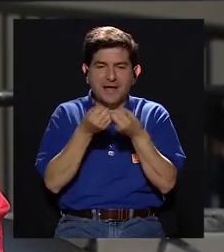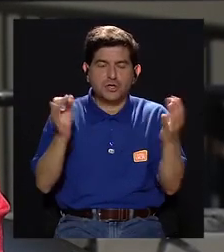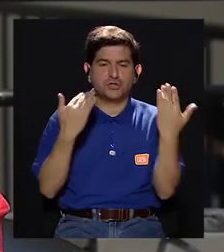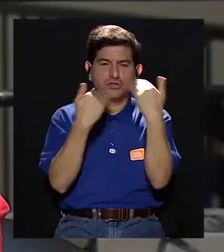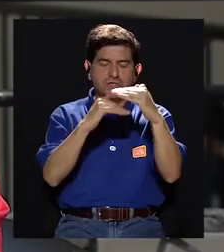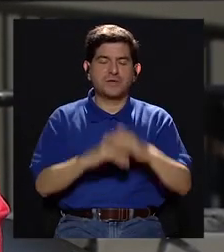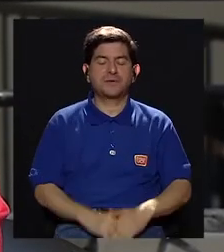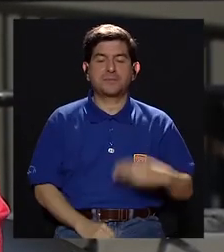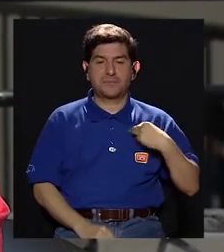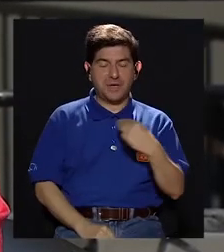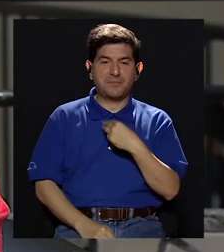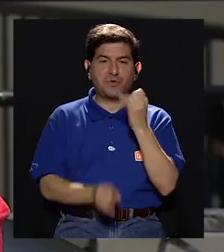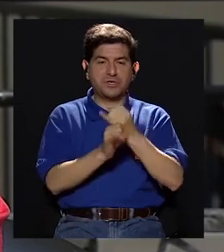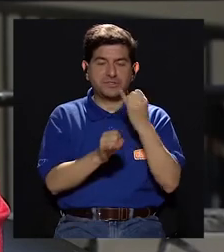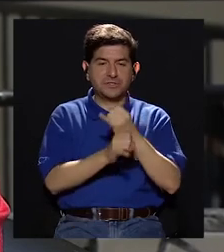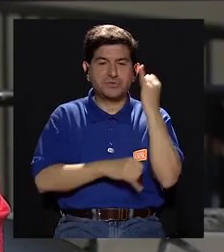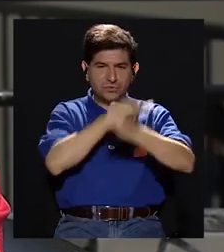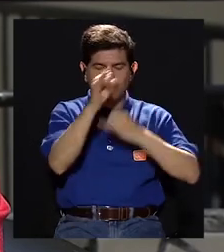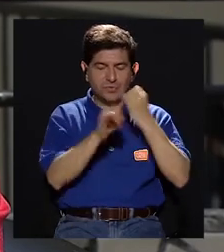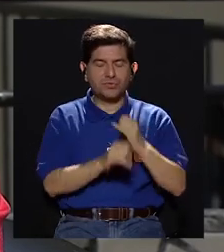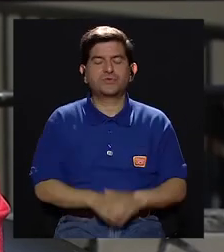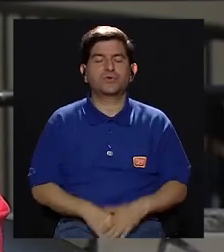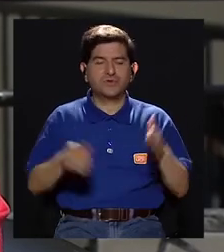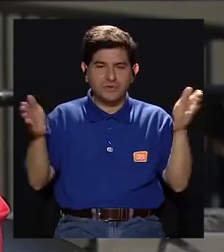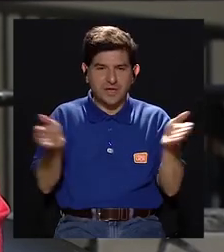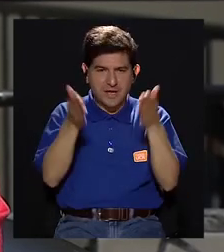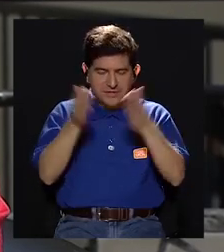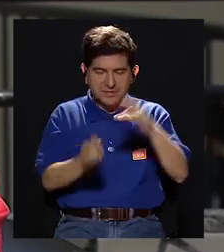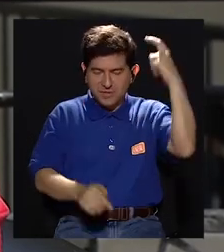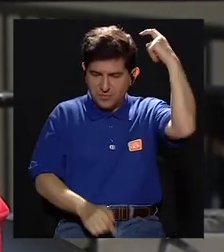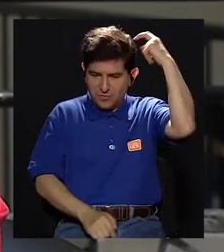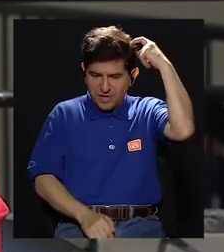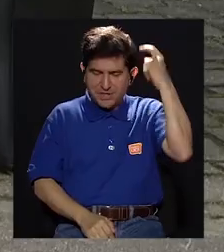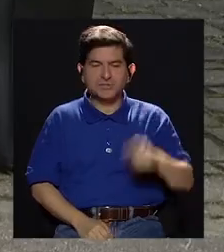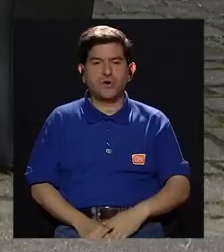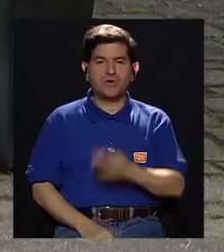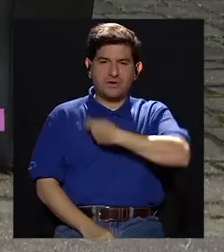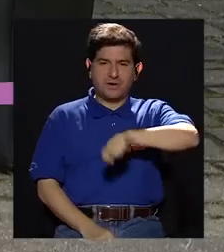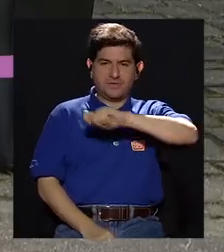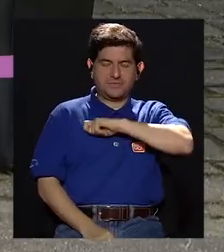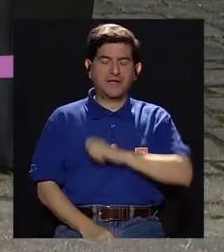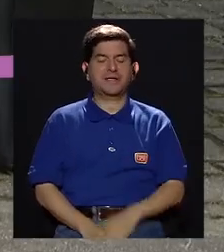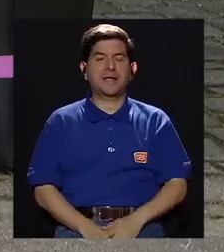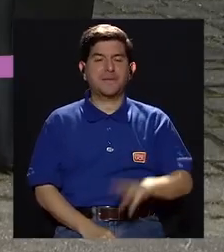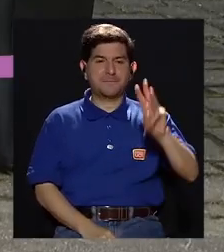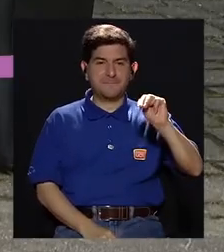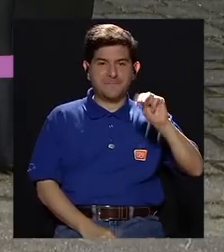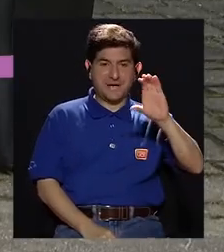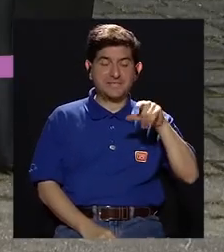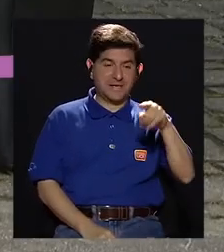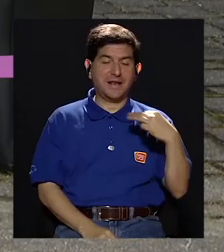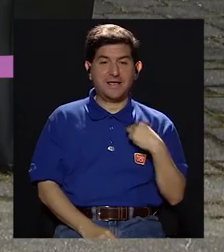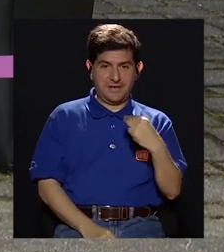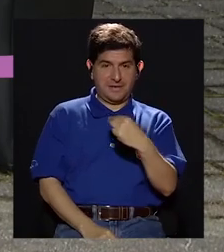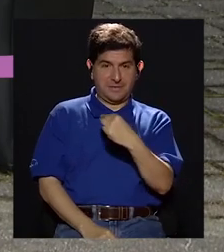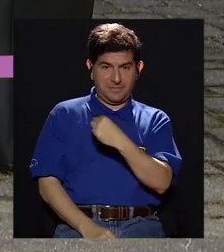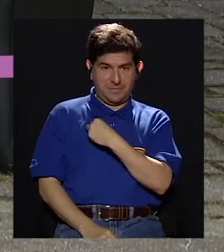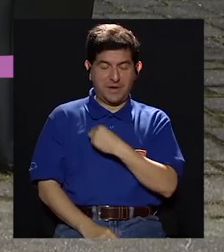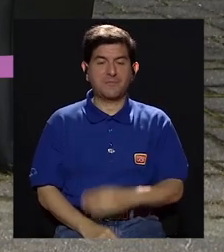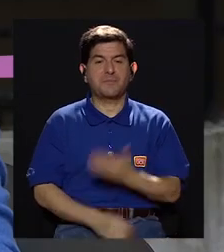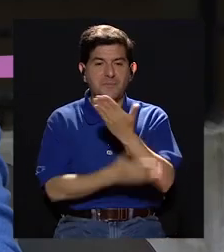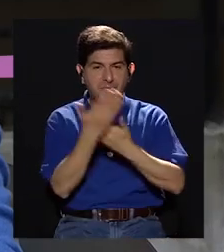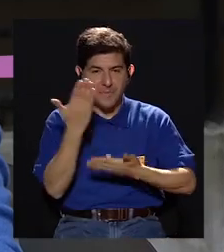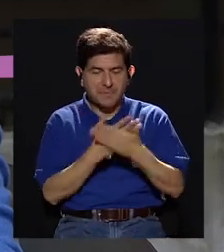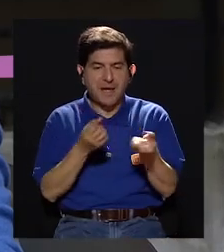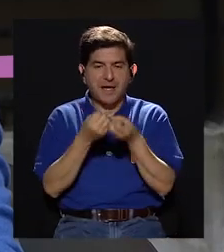Sin Fronteras, miembro del Instituto Internacional de Estimulación Neural en España. Y Marcela Carvajal, ella es